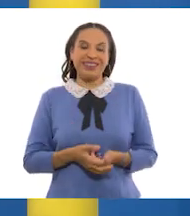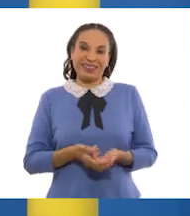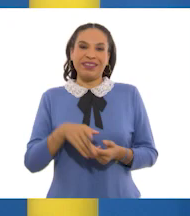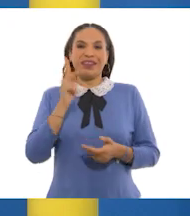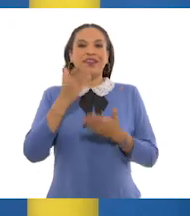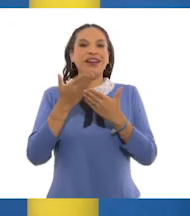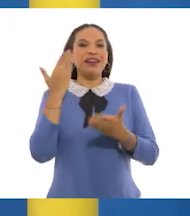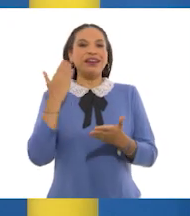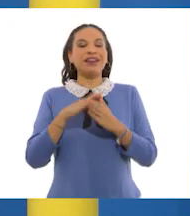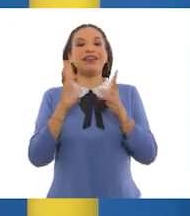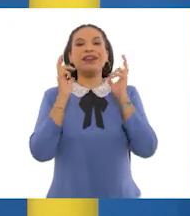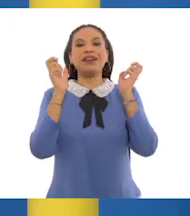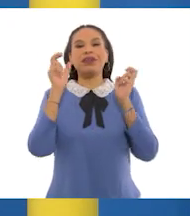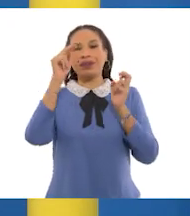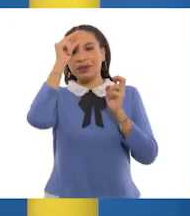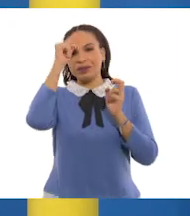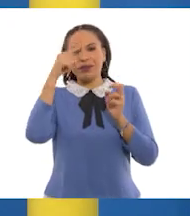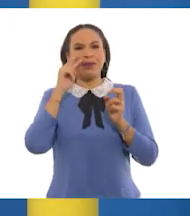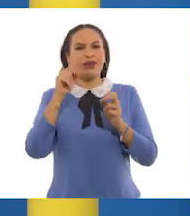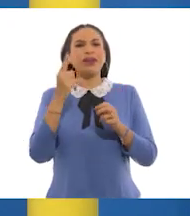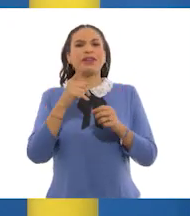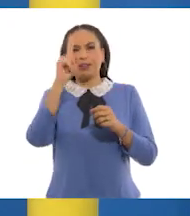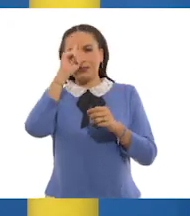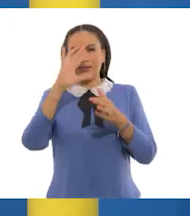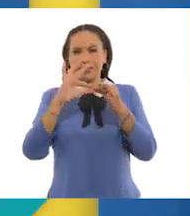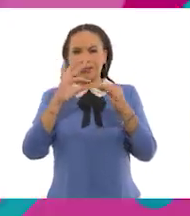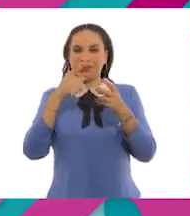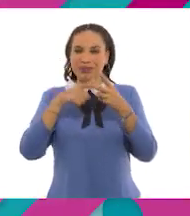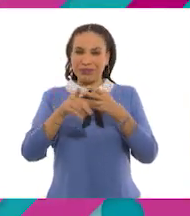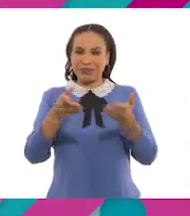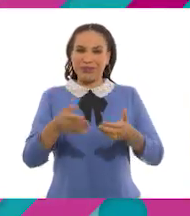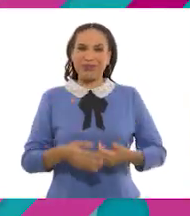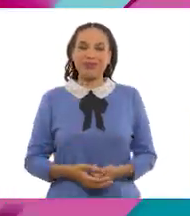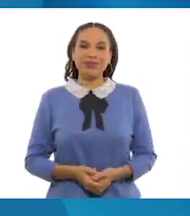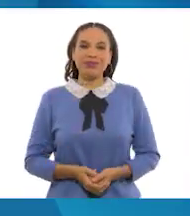Pero antes, vamos con Ajo Listo para ver qué consejo nos tiene. Comenzamos.